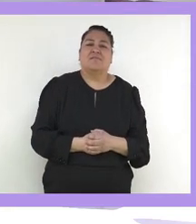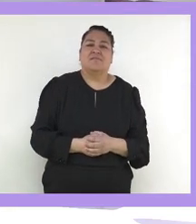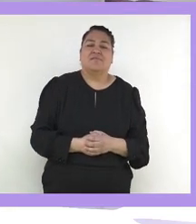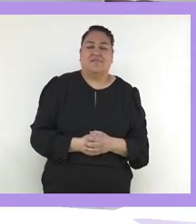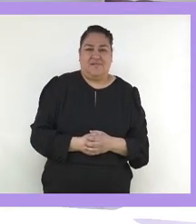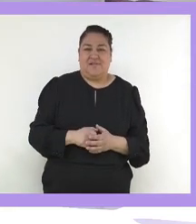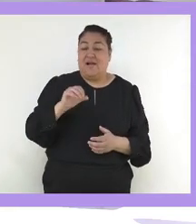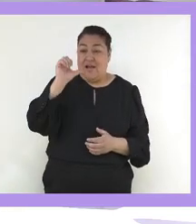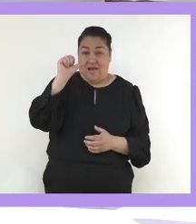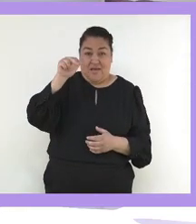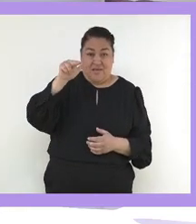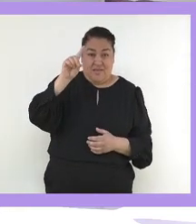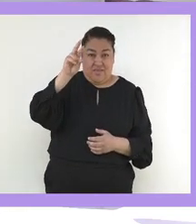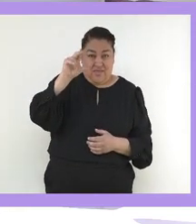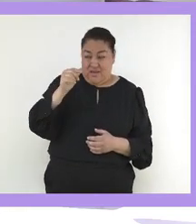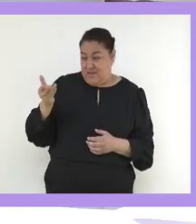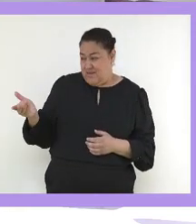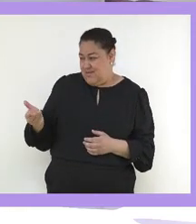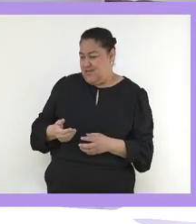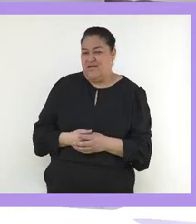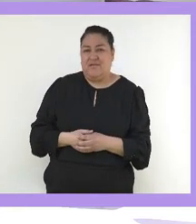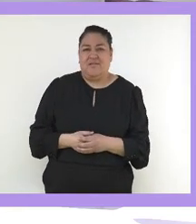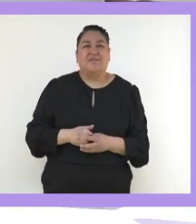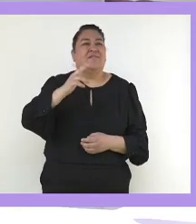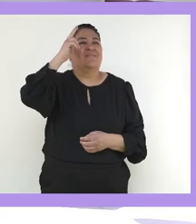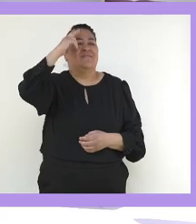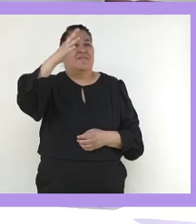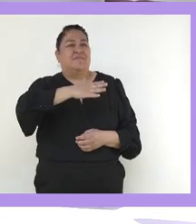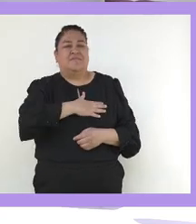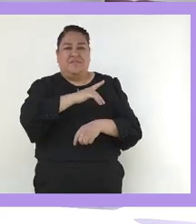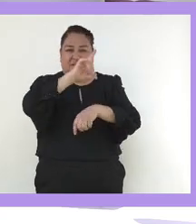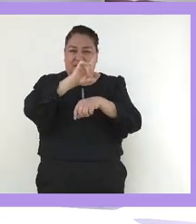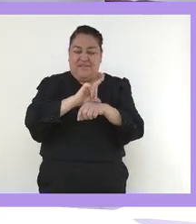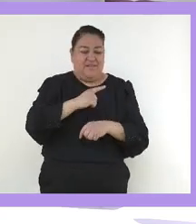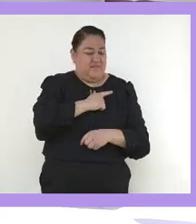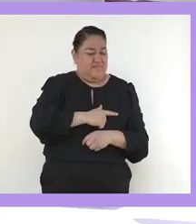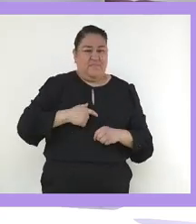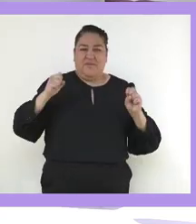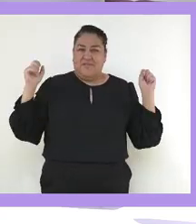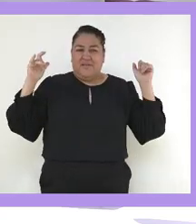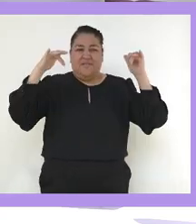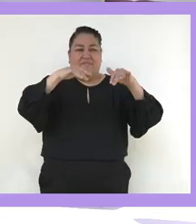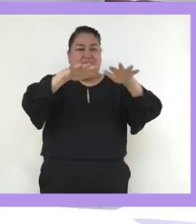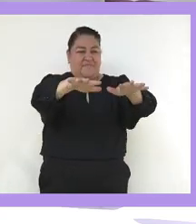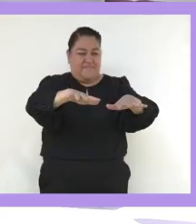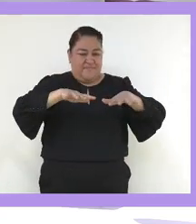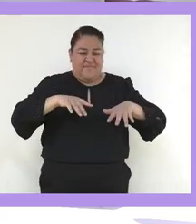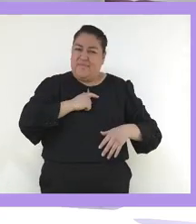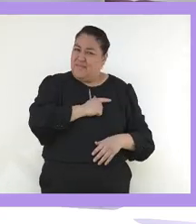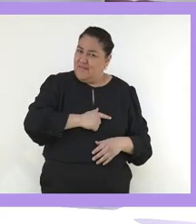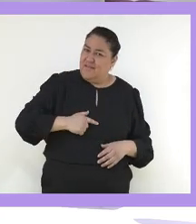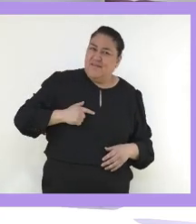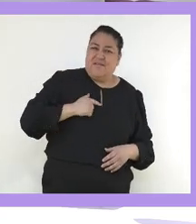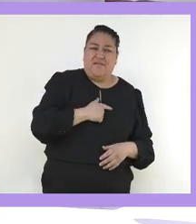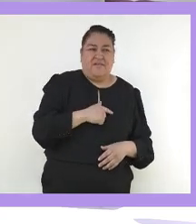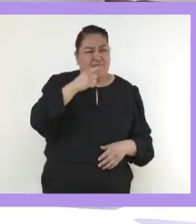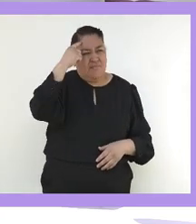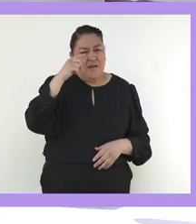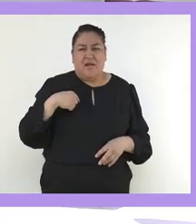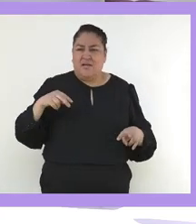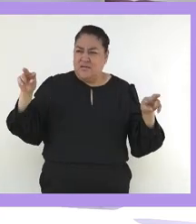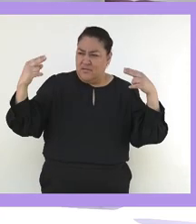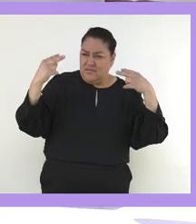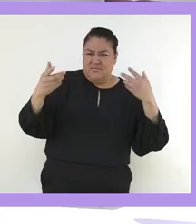y muchas gracias a todo mundo por por estar aquí estos eventos son importantes no solo para darle visibilidad a